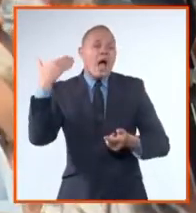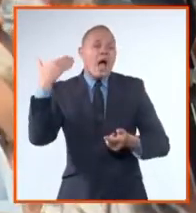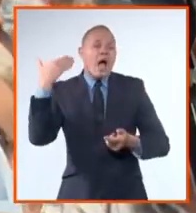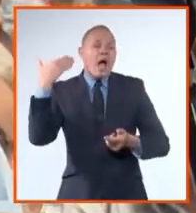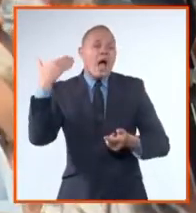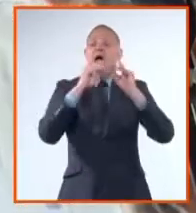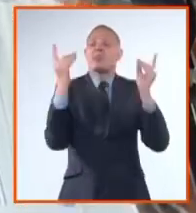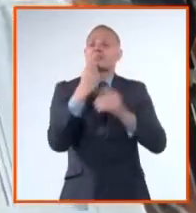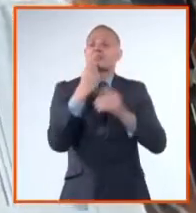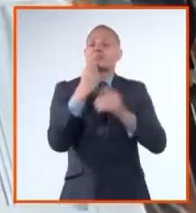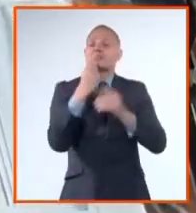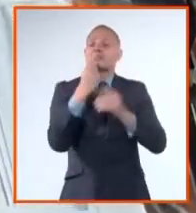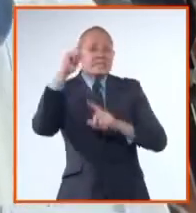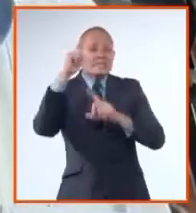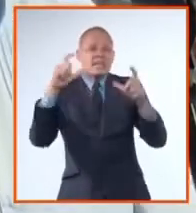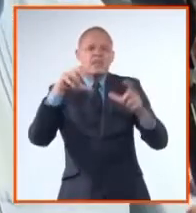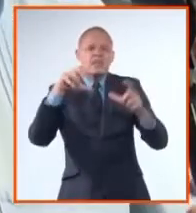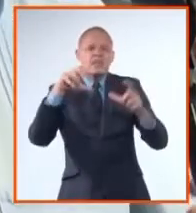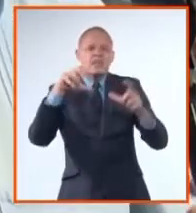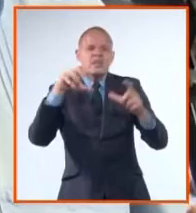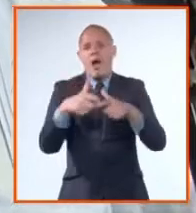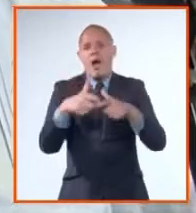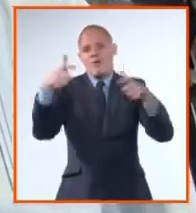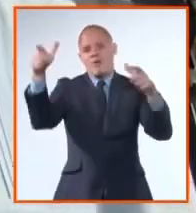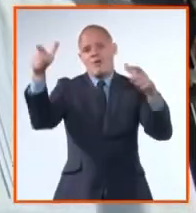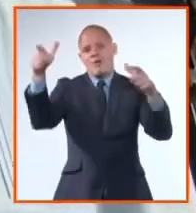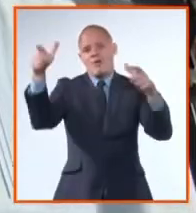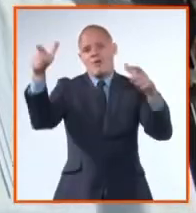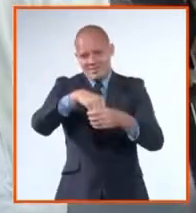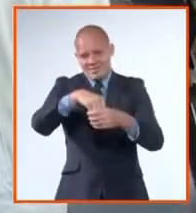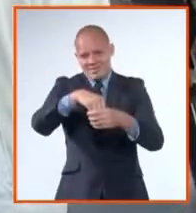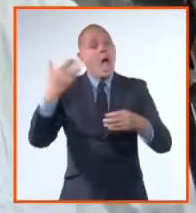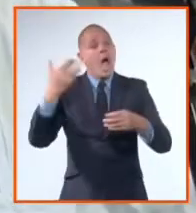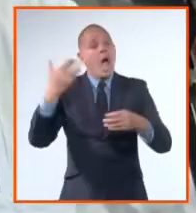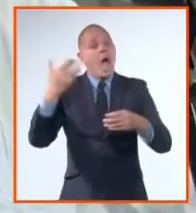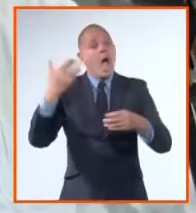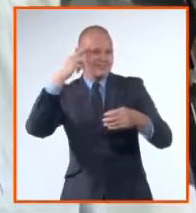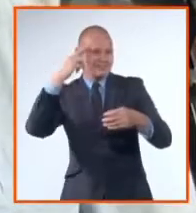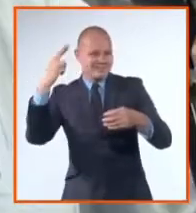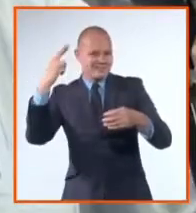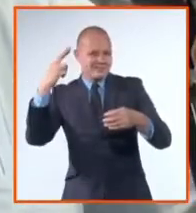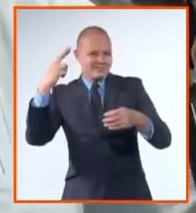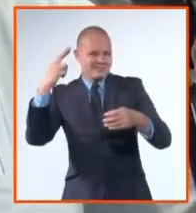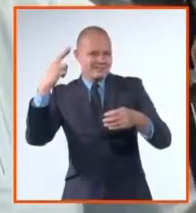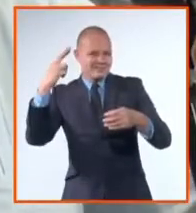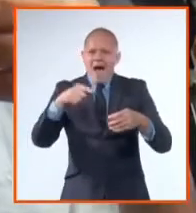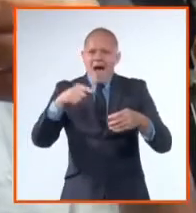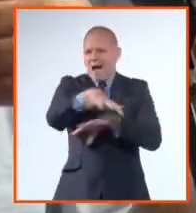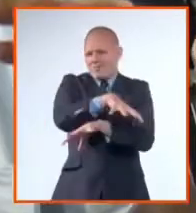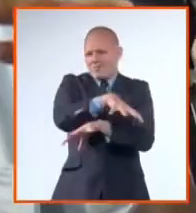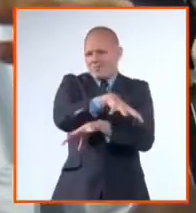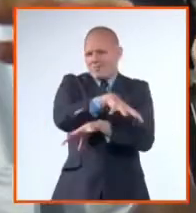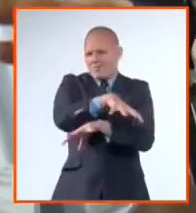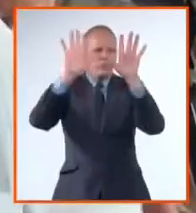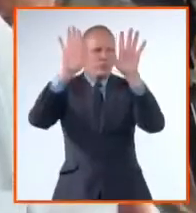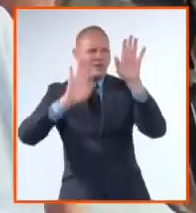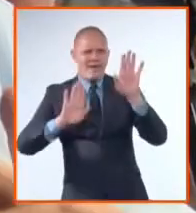histórica, que tiene que ver con un inmueble que tiene un valor patrimonial, con un museo,